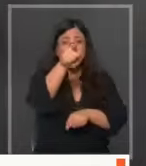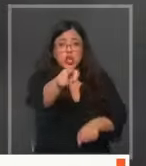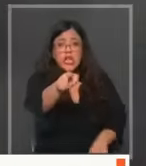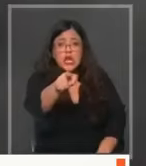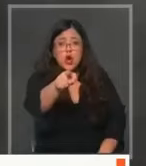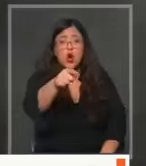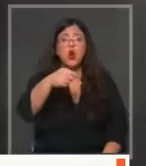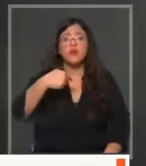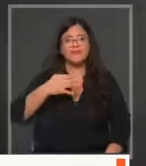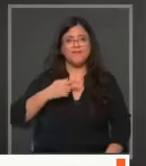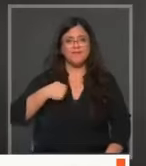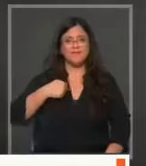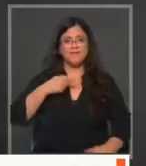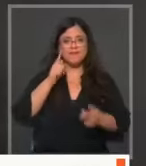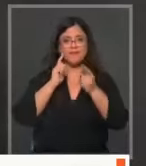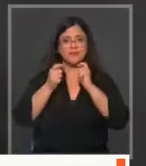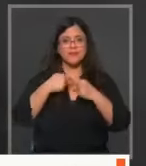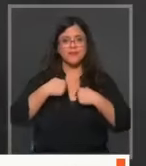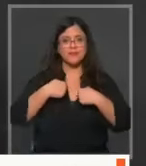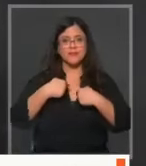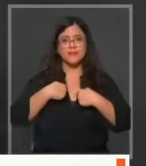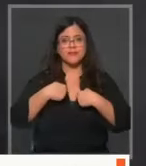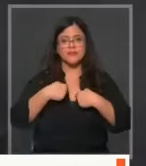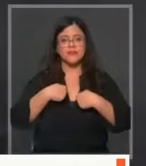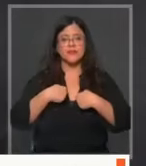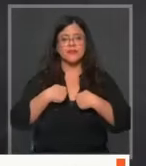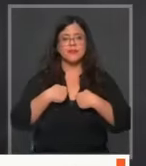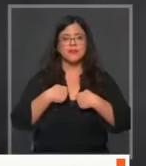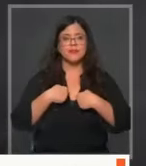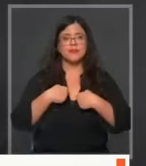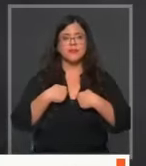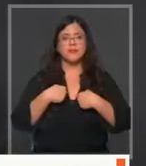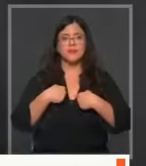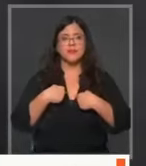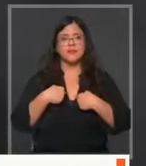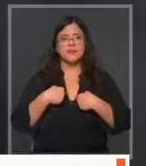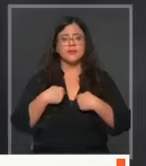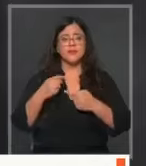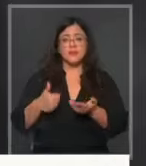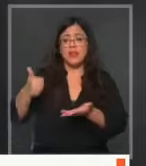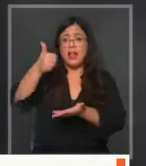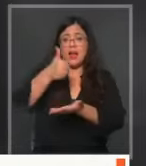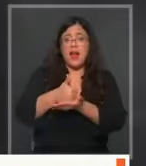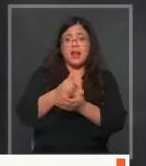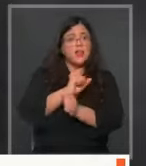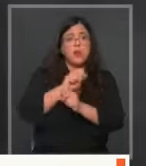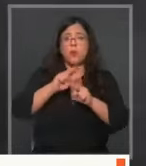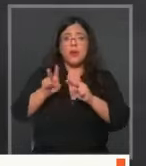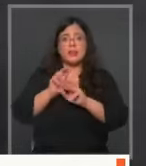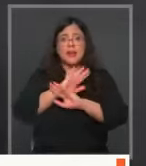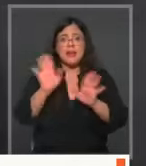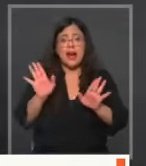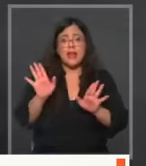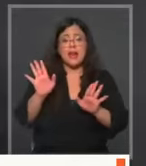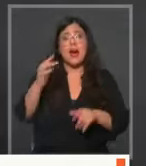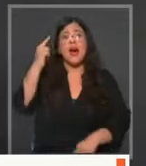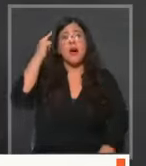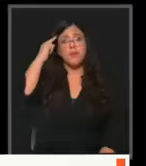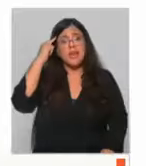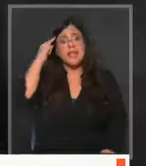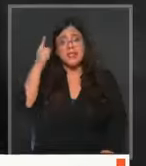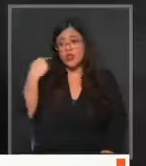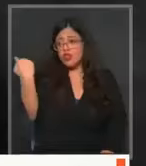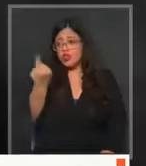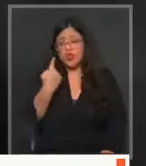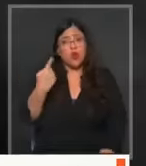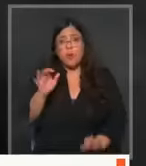yo corro riesgo. Así. Y sin el alcalde puede hacer nada. Imagínate nosotros, los mortales comunes.